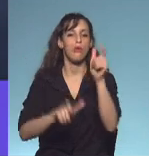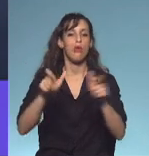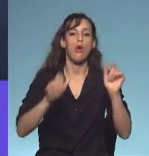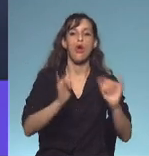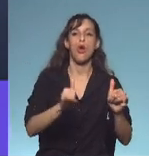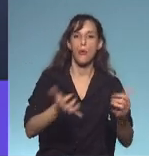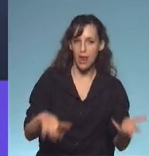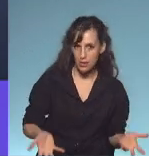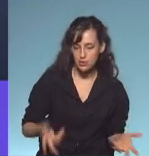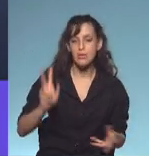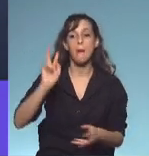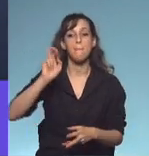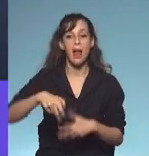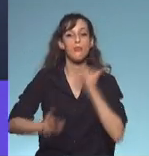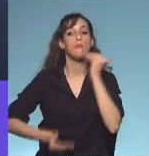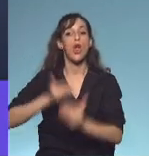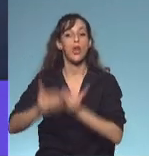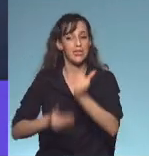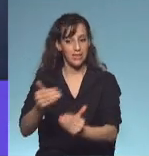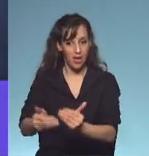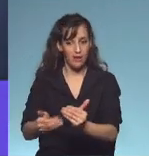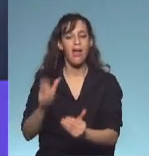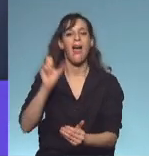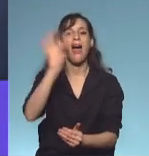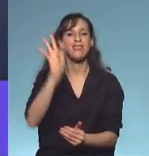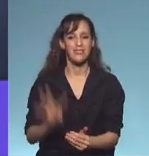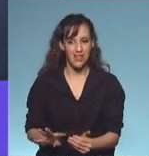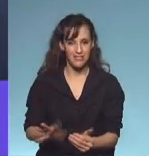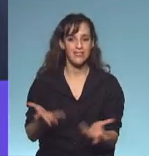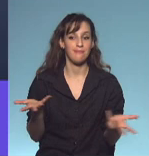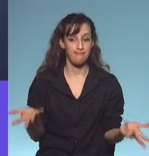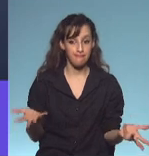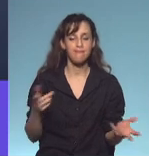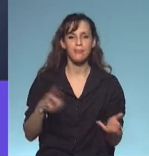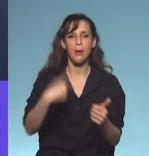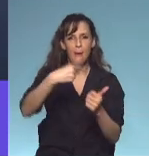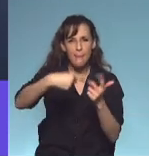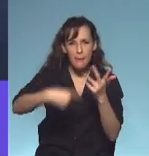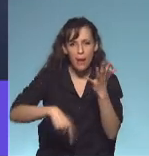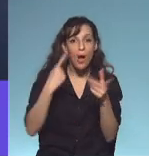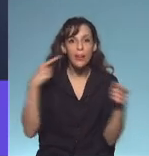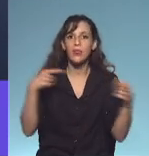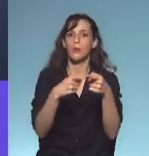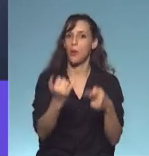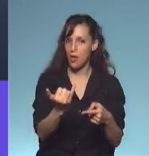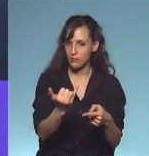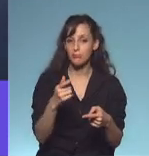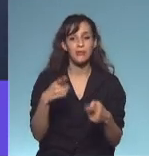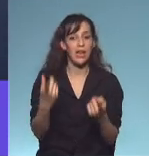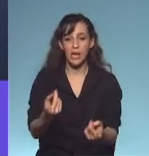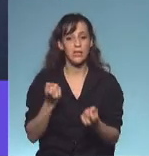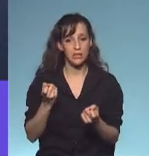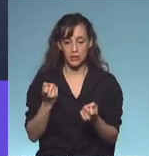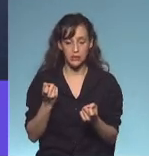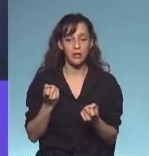los programas Progresar que financia el ANSES. O sea que esto realmente son recursos que se necesitan. El